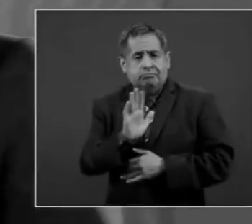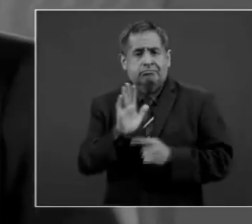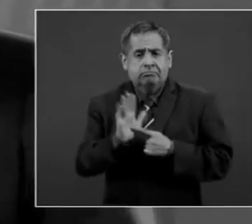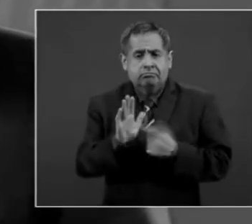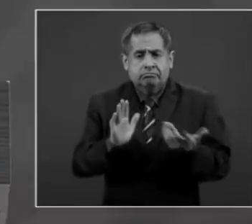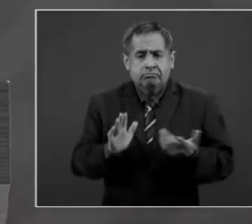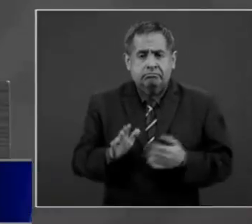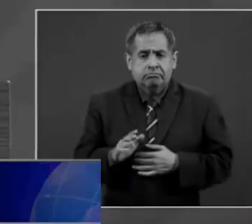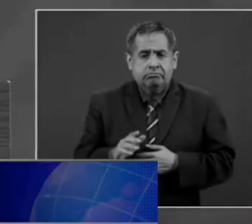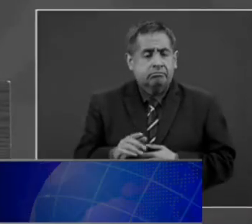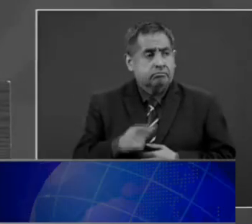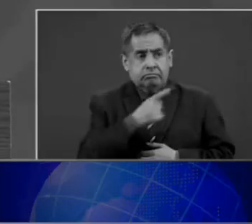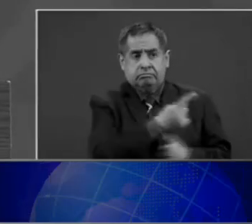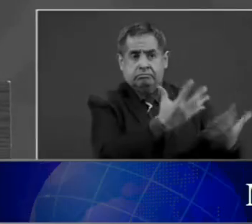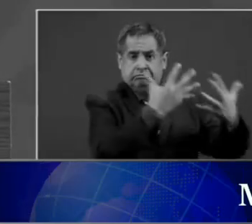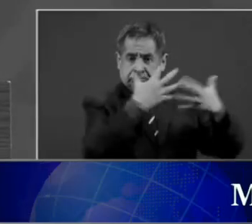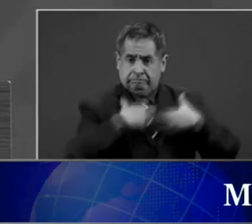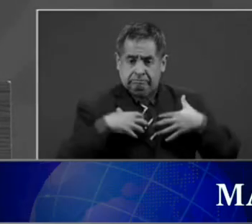No somos colonia,